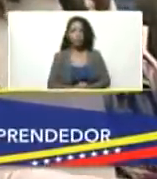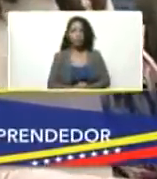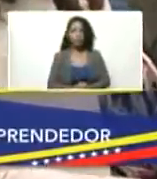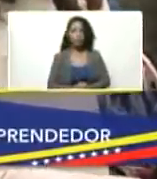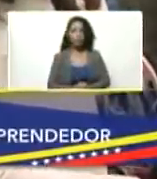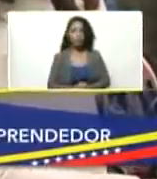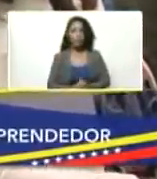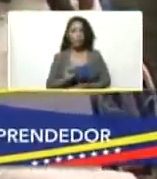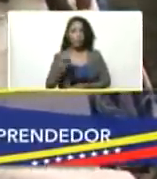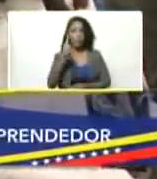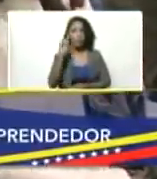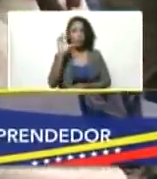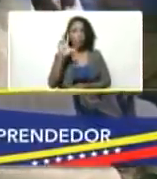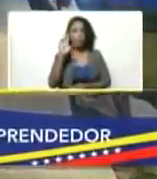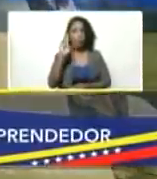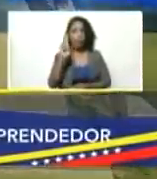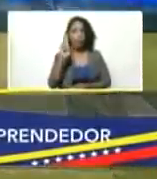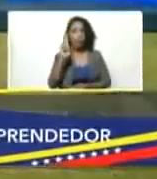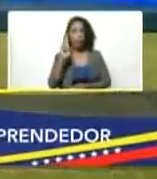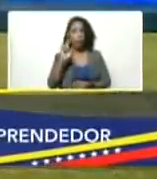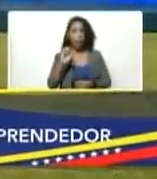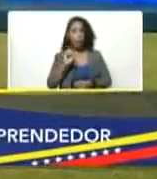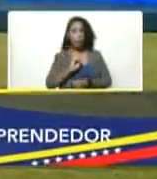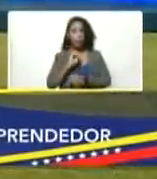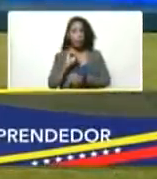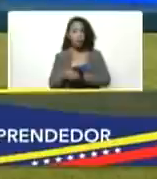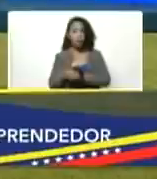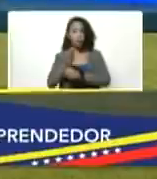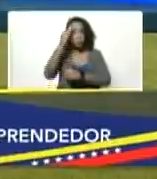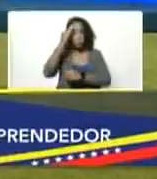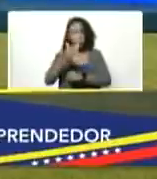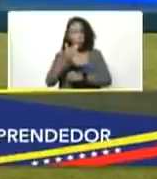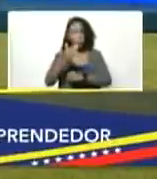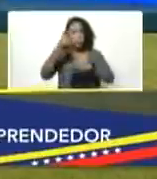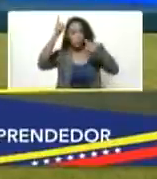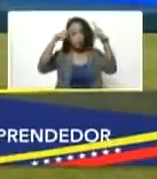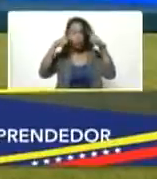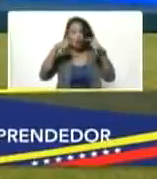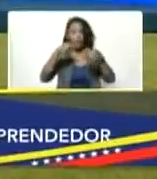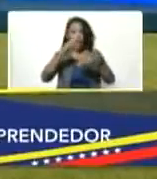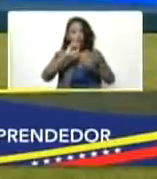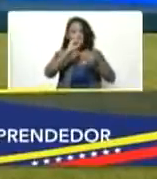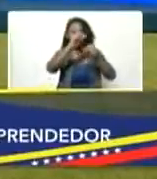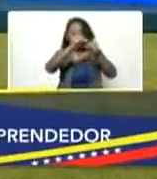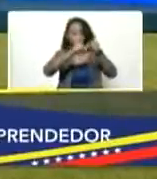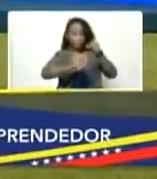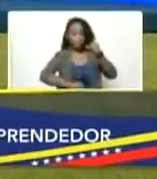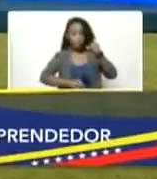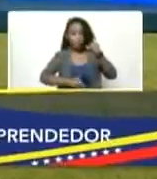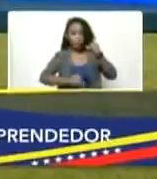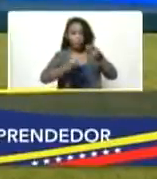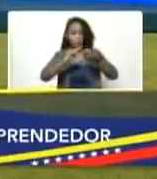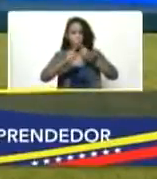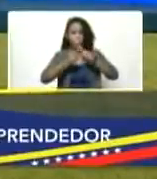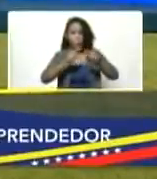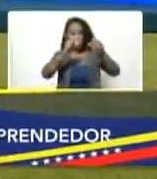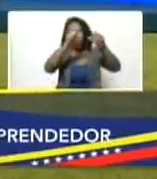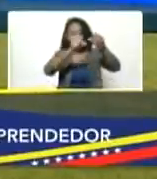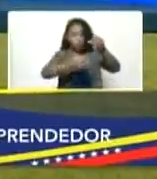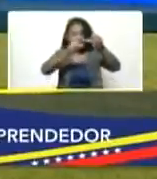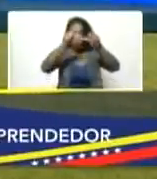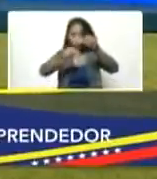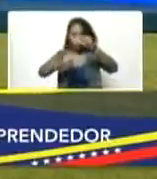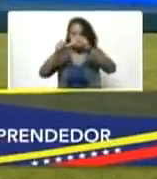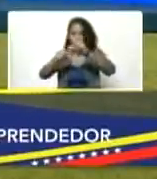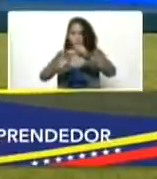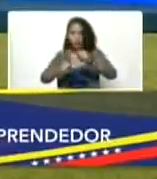Las primeras 3R que lanzó el comandante Chávez fueron la revisión de las cosas,